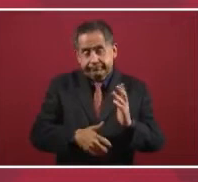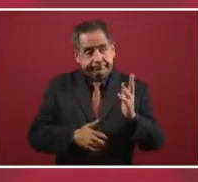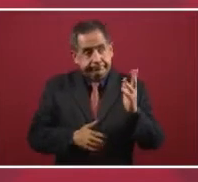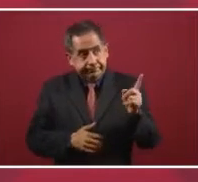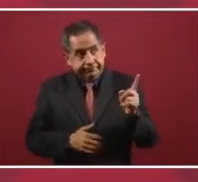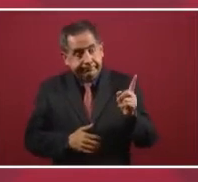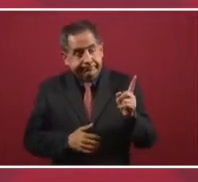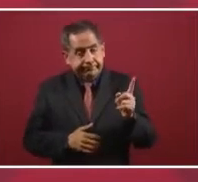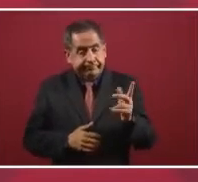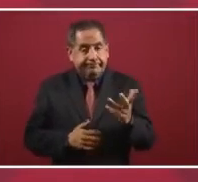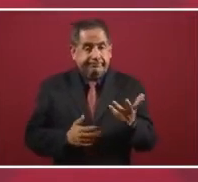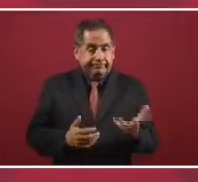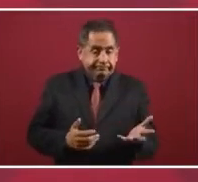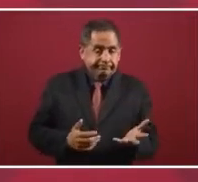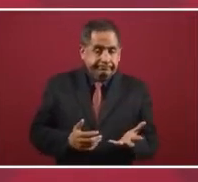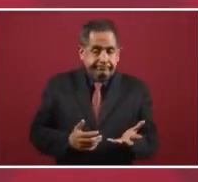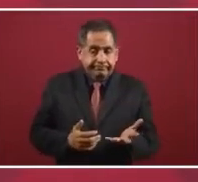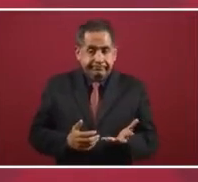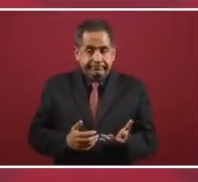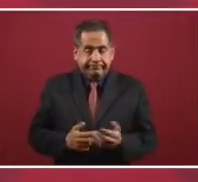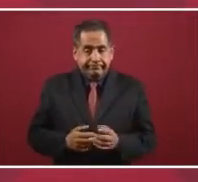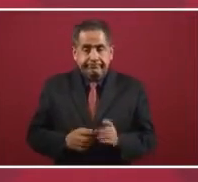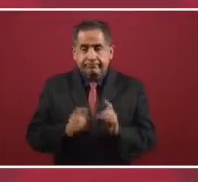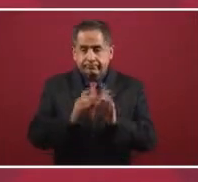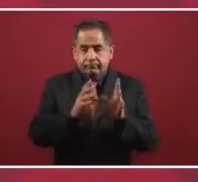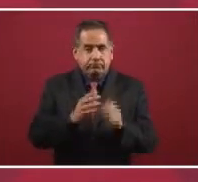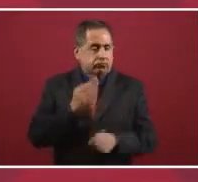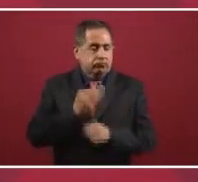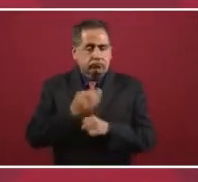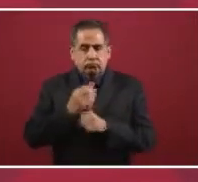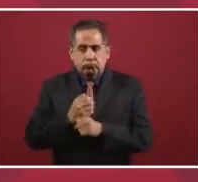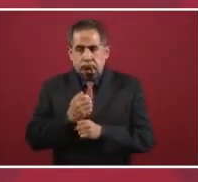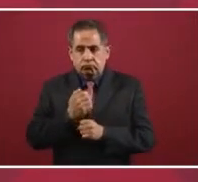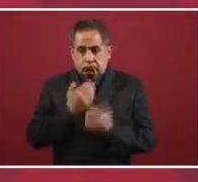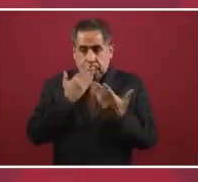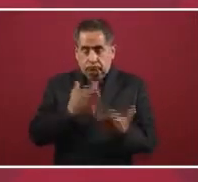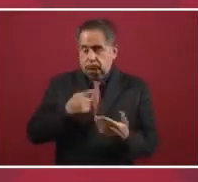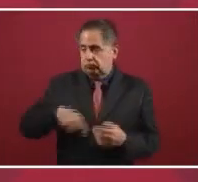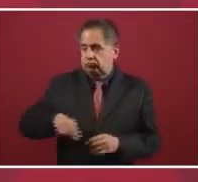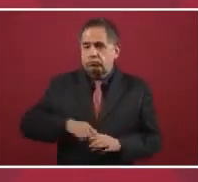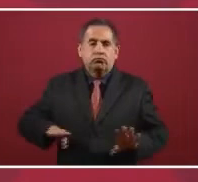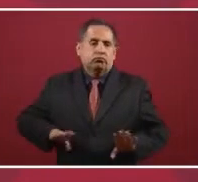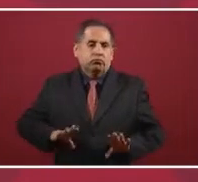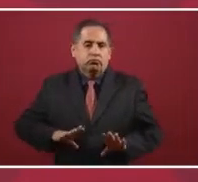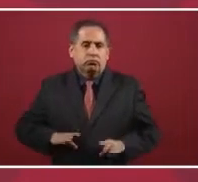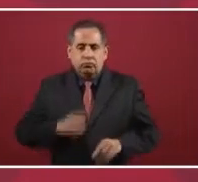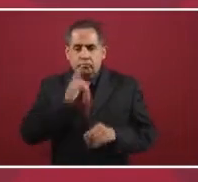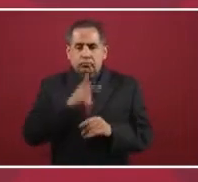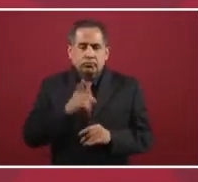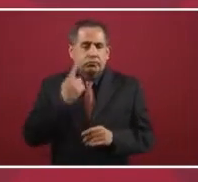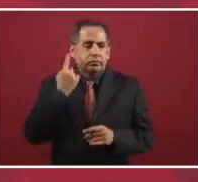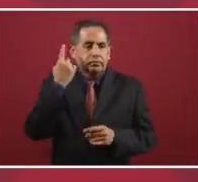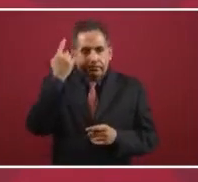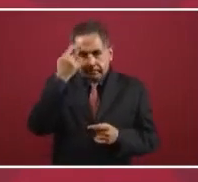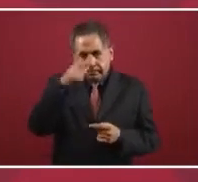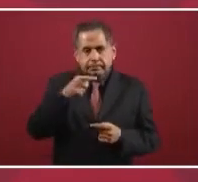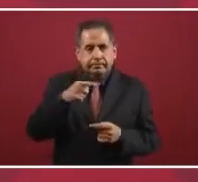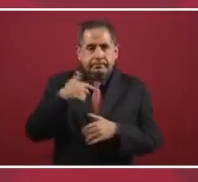Entonces, es una circunstancia favorable para generar energía